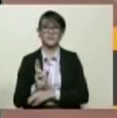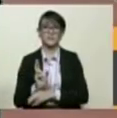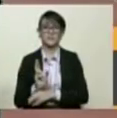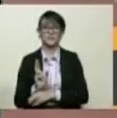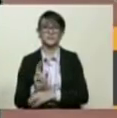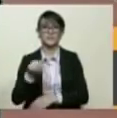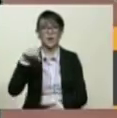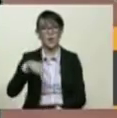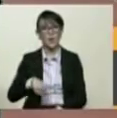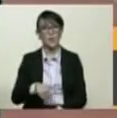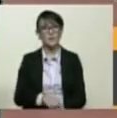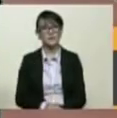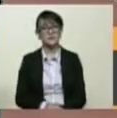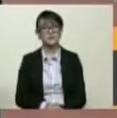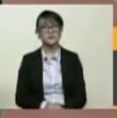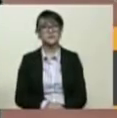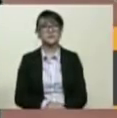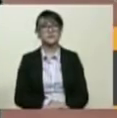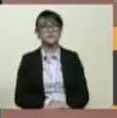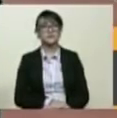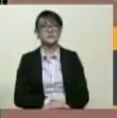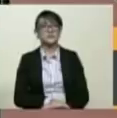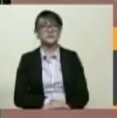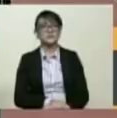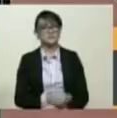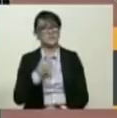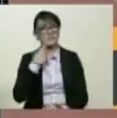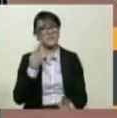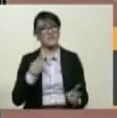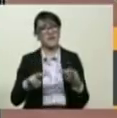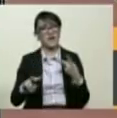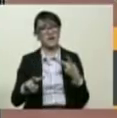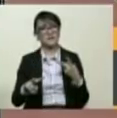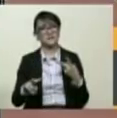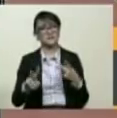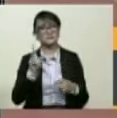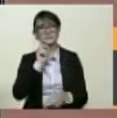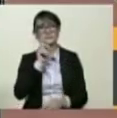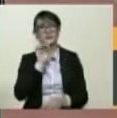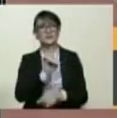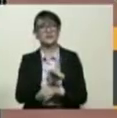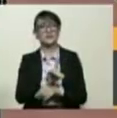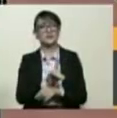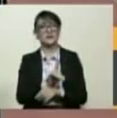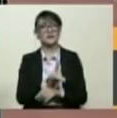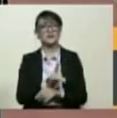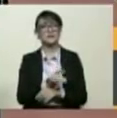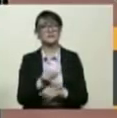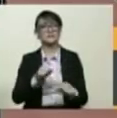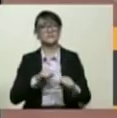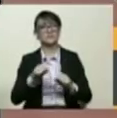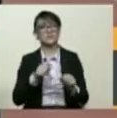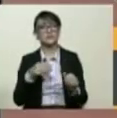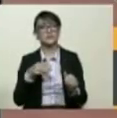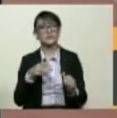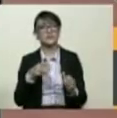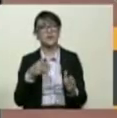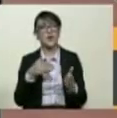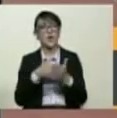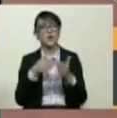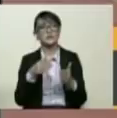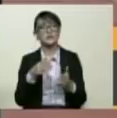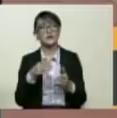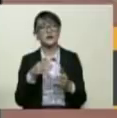día de hoy. Es completamente falso que haya algún tipo de acción sobre los medios